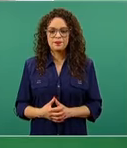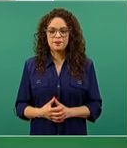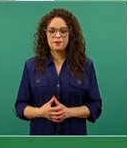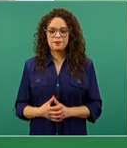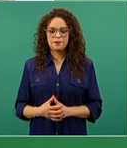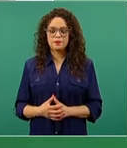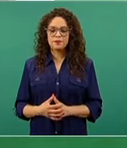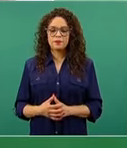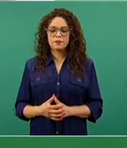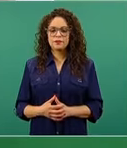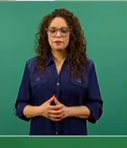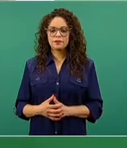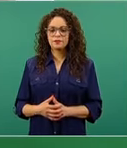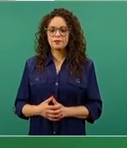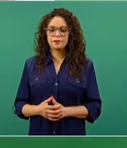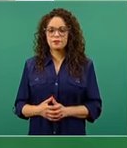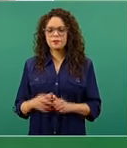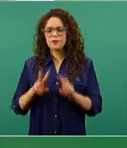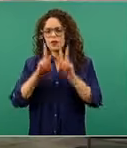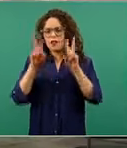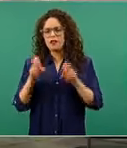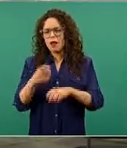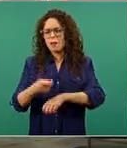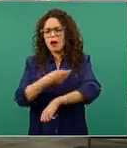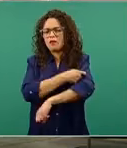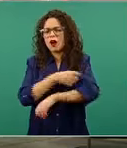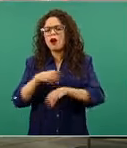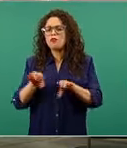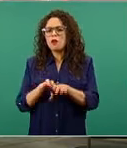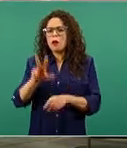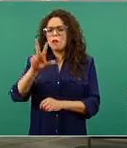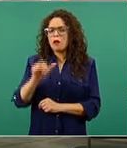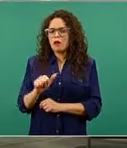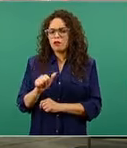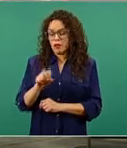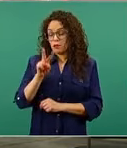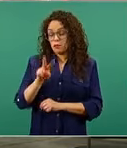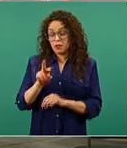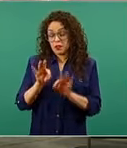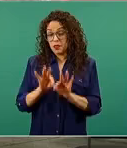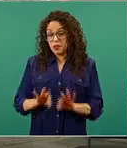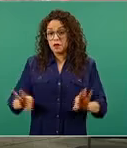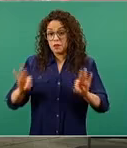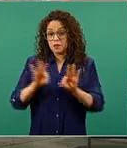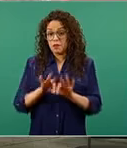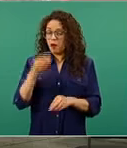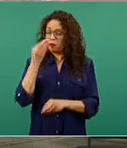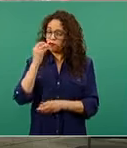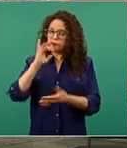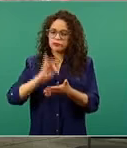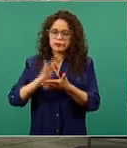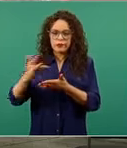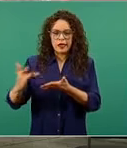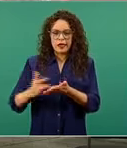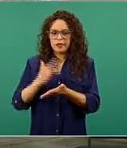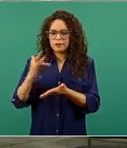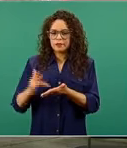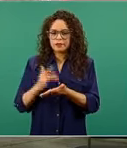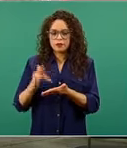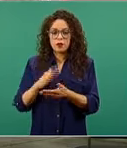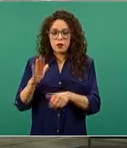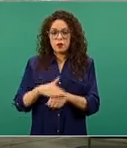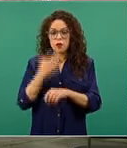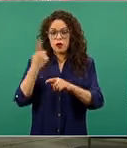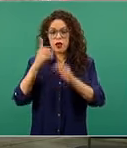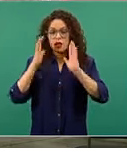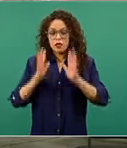¿Cómo vamos en el tema de la vacunación? Algo muy importante, y agradezco el apoyo que nos han brindado para hasta el momento haber aplicado ya